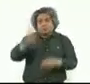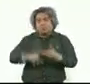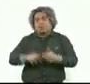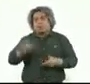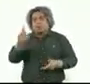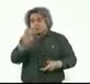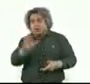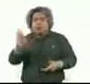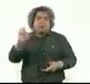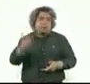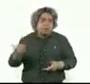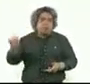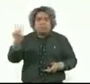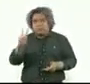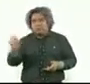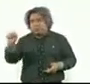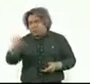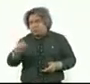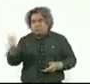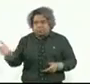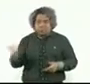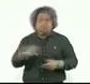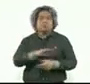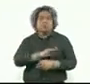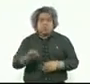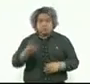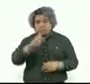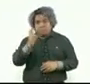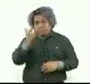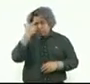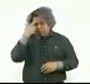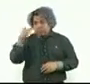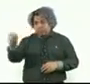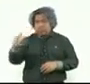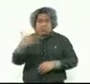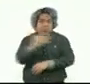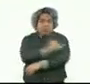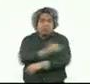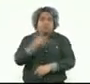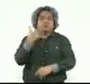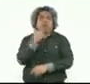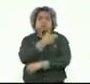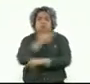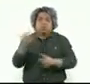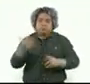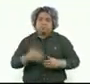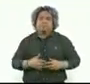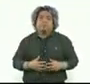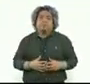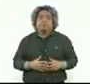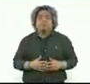jueves, el viernes, el sábado, 4 sedes, es muy rápido el proceso, los esperamos.